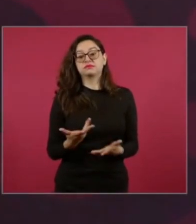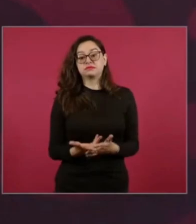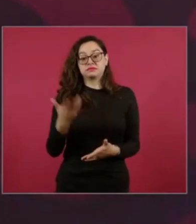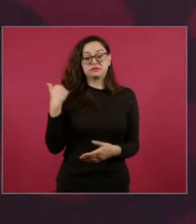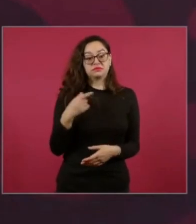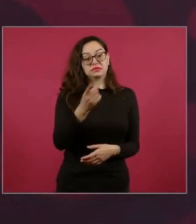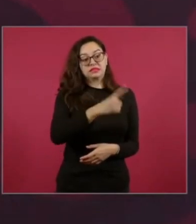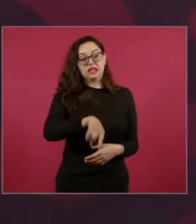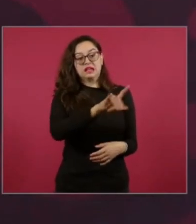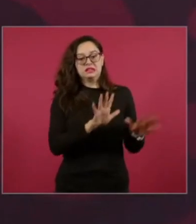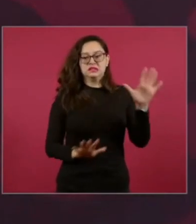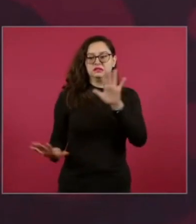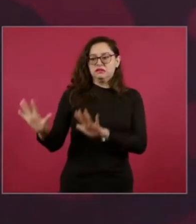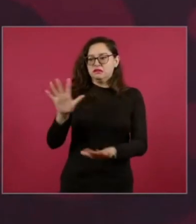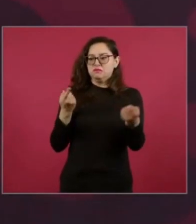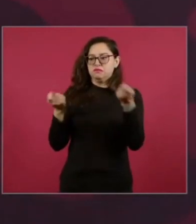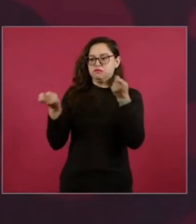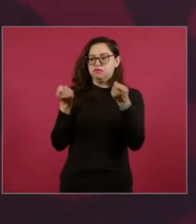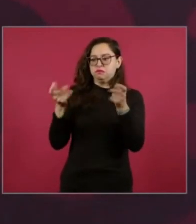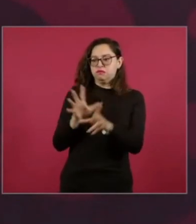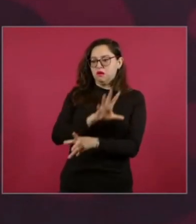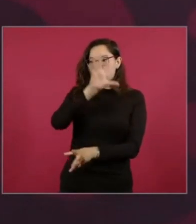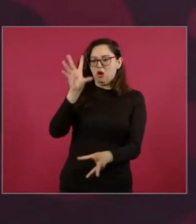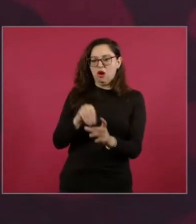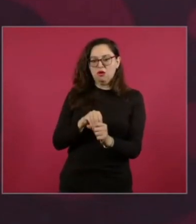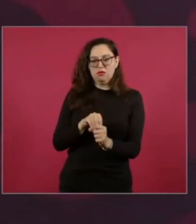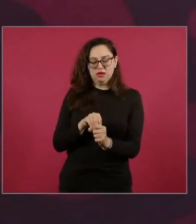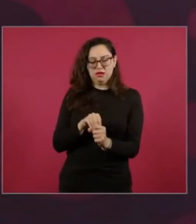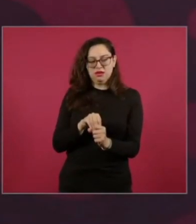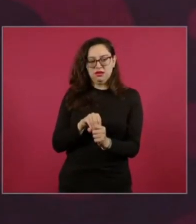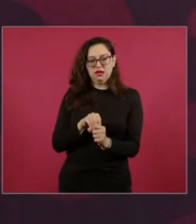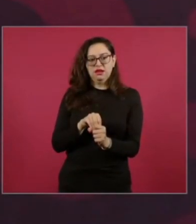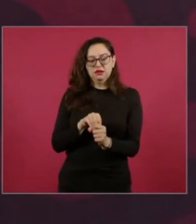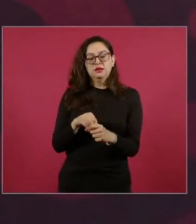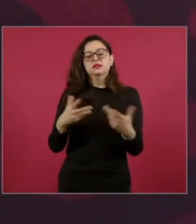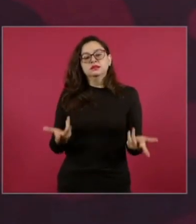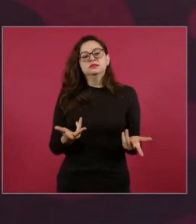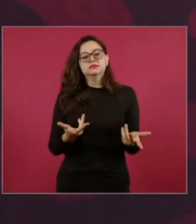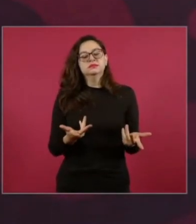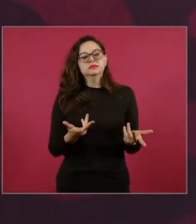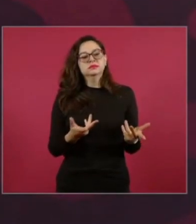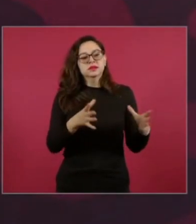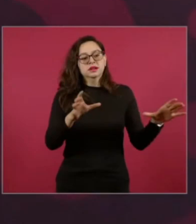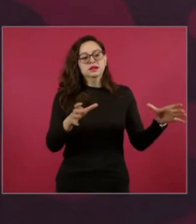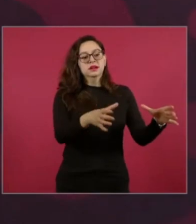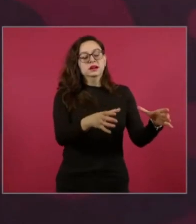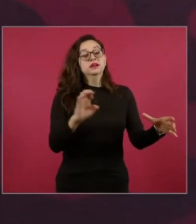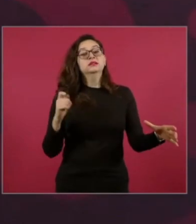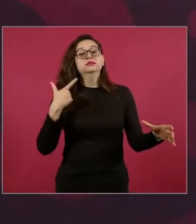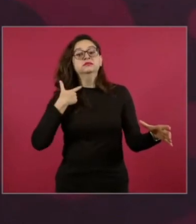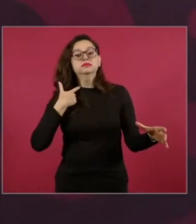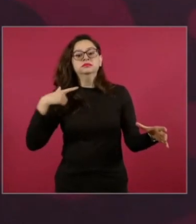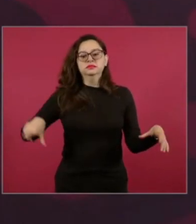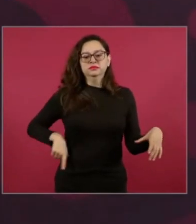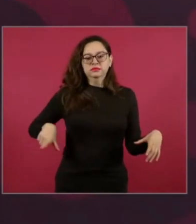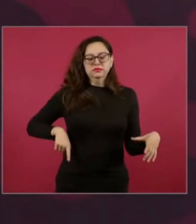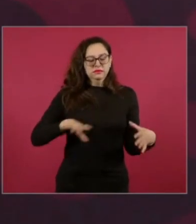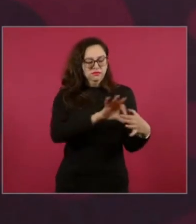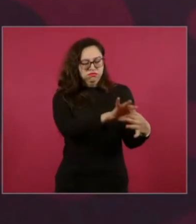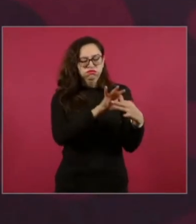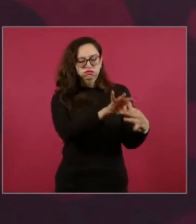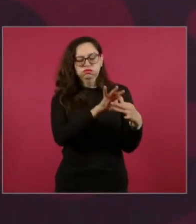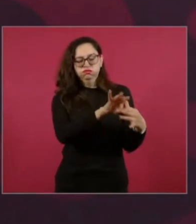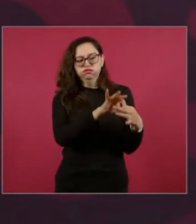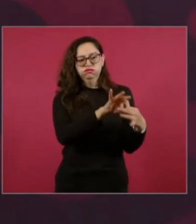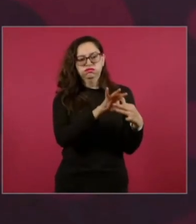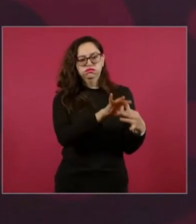que cómo es posible que estén acabando con el Poder Judicial, cuando él, amigos y amigas,